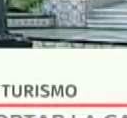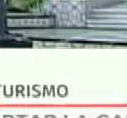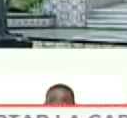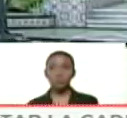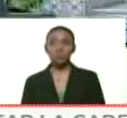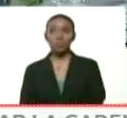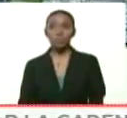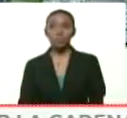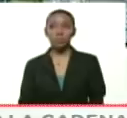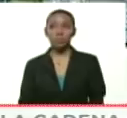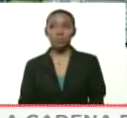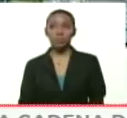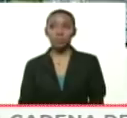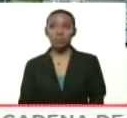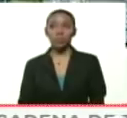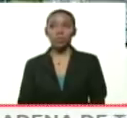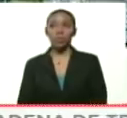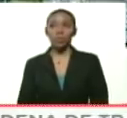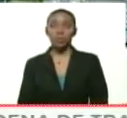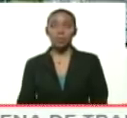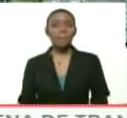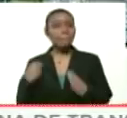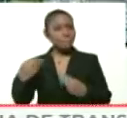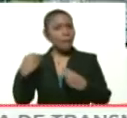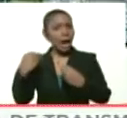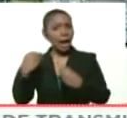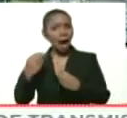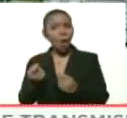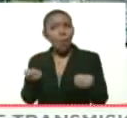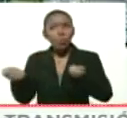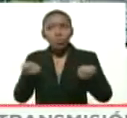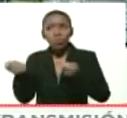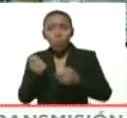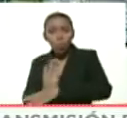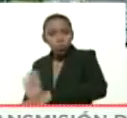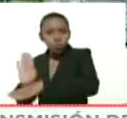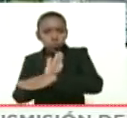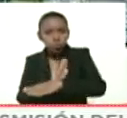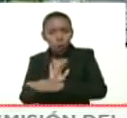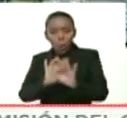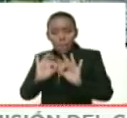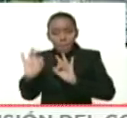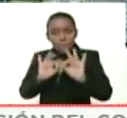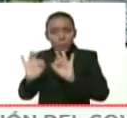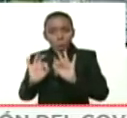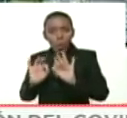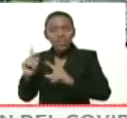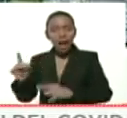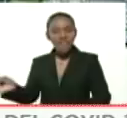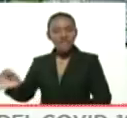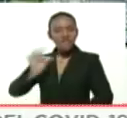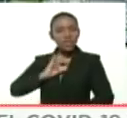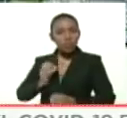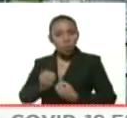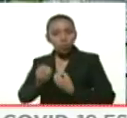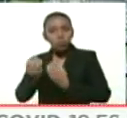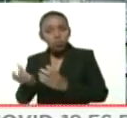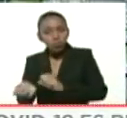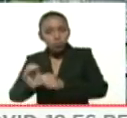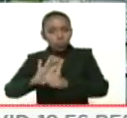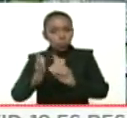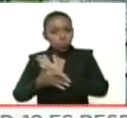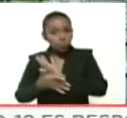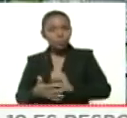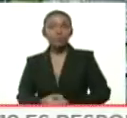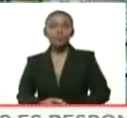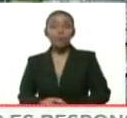la Comisión Presidencial para la control, prevención de la infección por